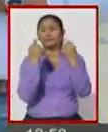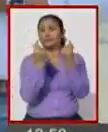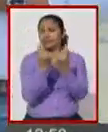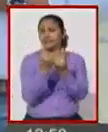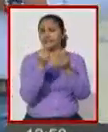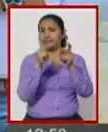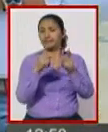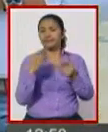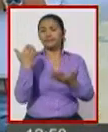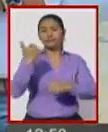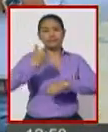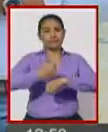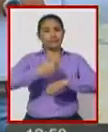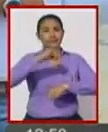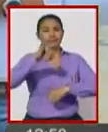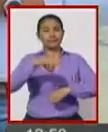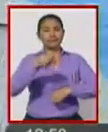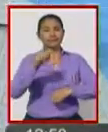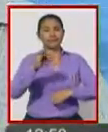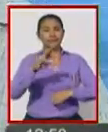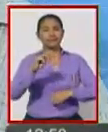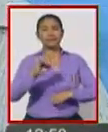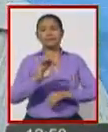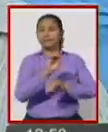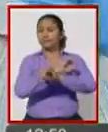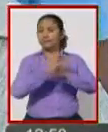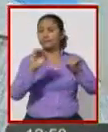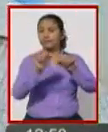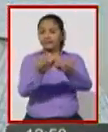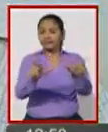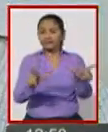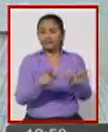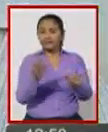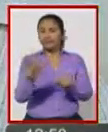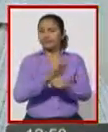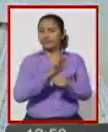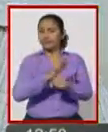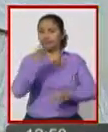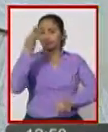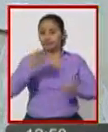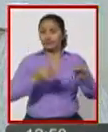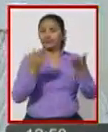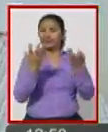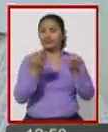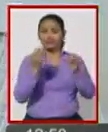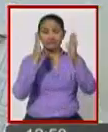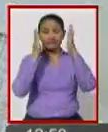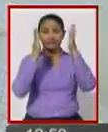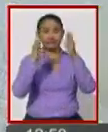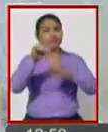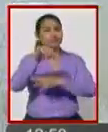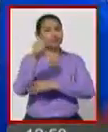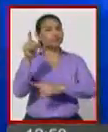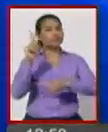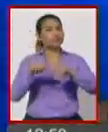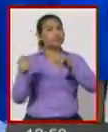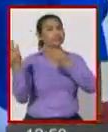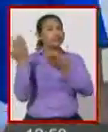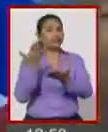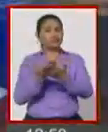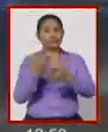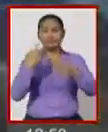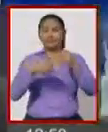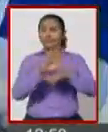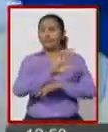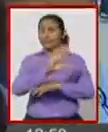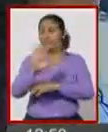Jaime Flores a venir a posicionarse en estos lugares. Ninguno de los lugares va a ser ocupado, sino si ellos quieren hacer vigilia para que los otros no vengan, eso amén, es un